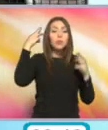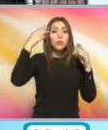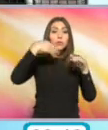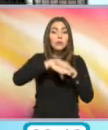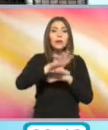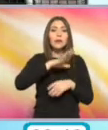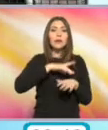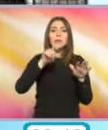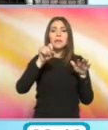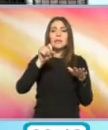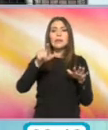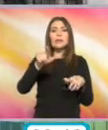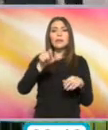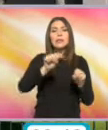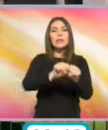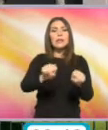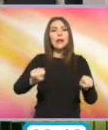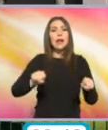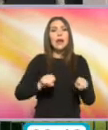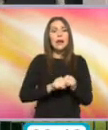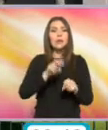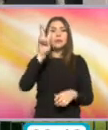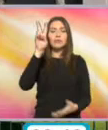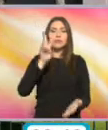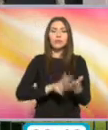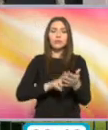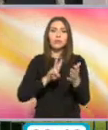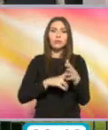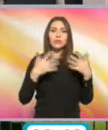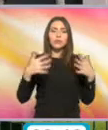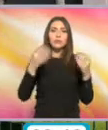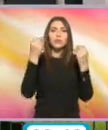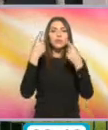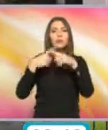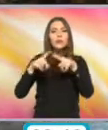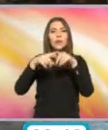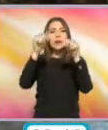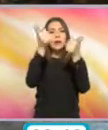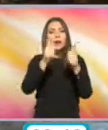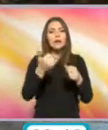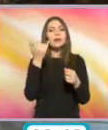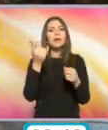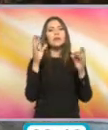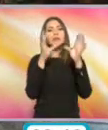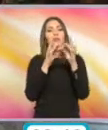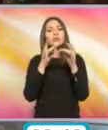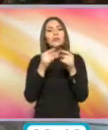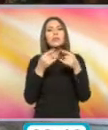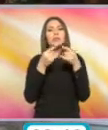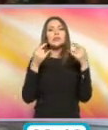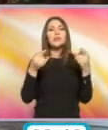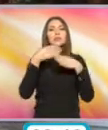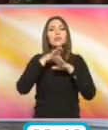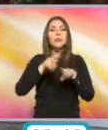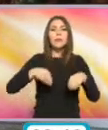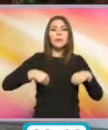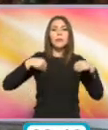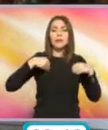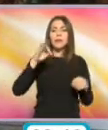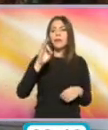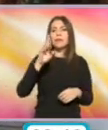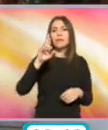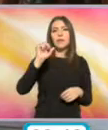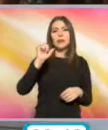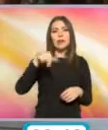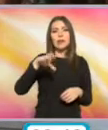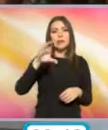un valiosísimo acervo, y también se cuenta la vida de los franciscanos, porque era un convento franciscano, ahí